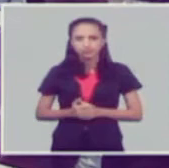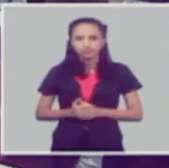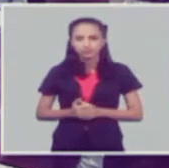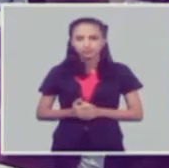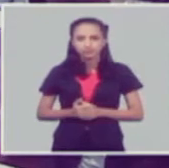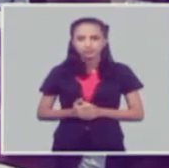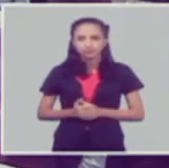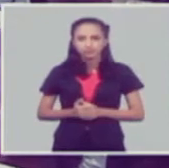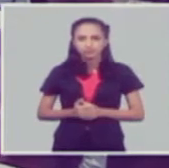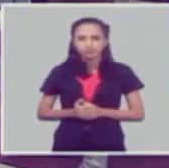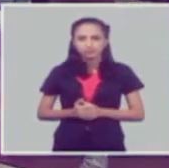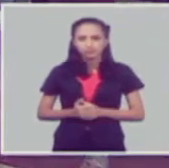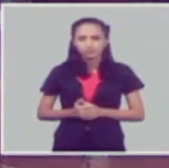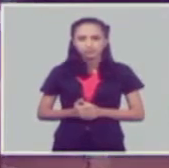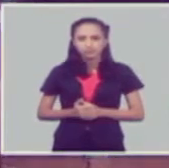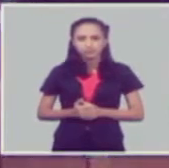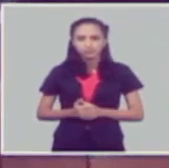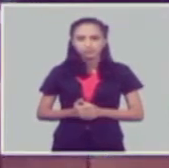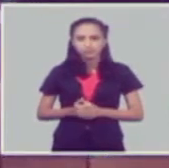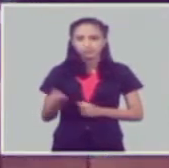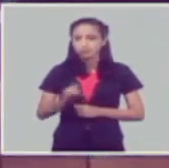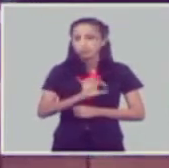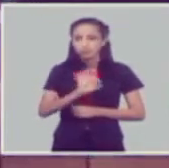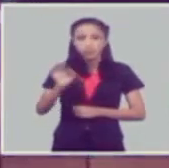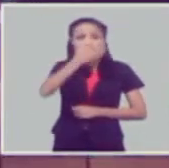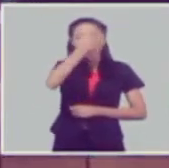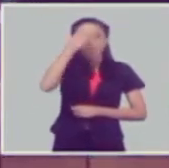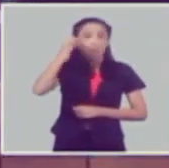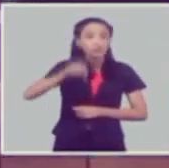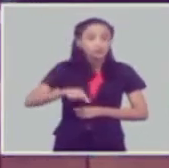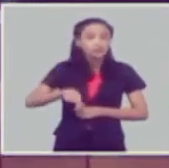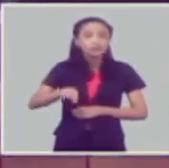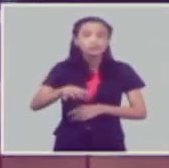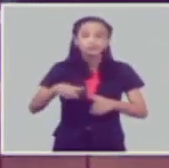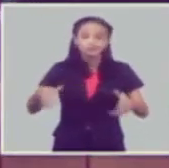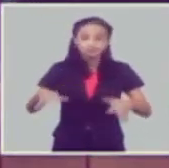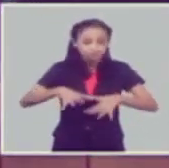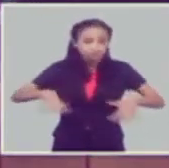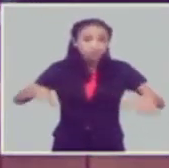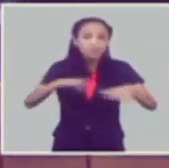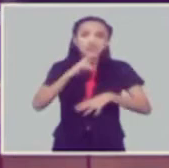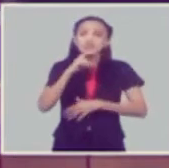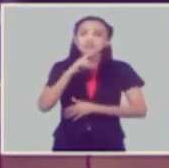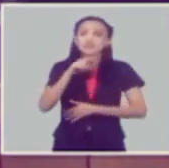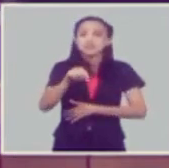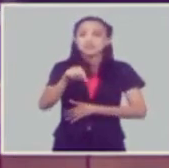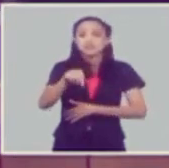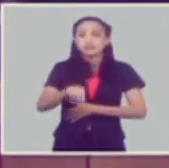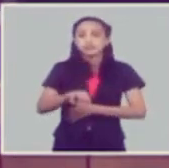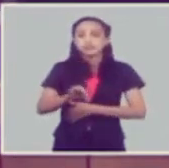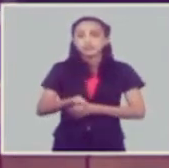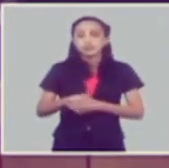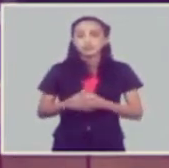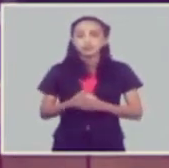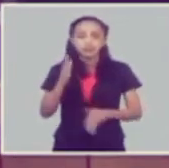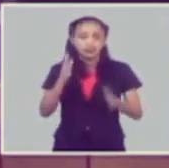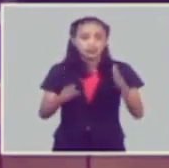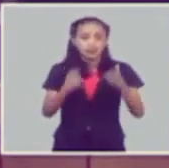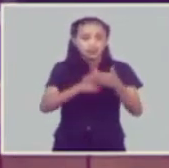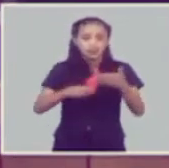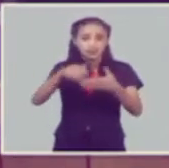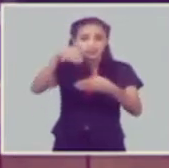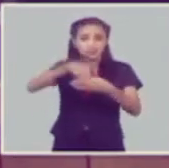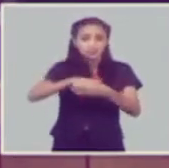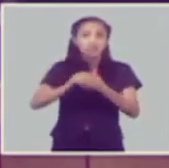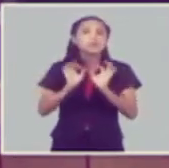Compatriotas, seguramente no olvidaremos que este escenario tan complejo que hoy hemos descrito coincidió en el tiempo con el periodo de elecciones en nuestro vecino del